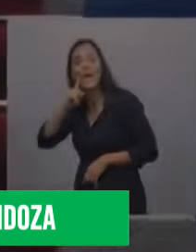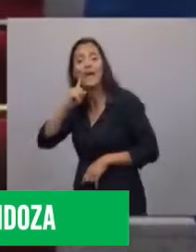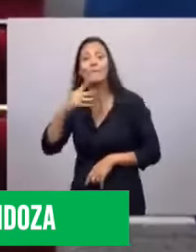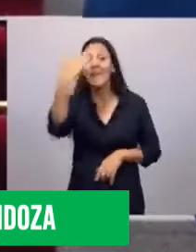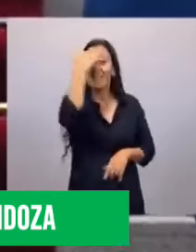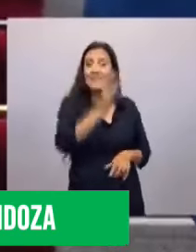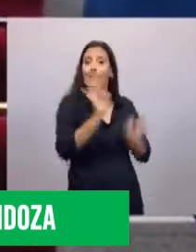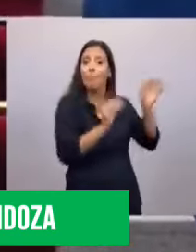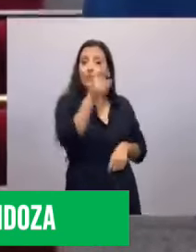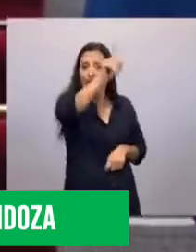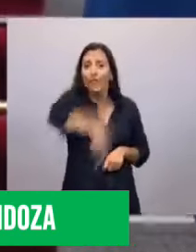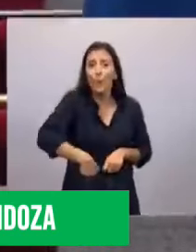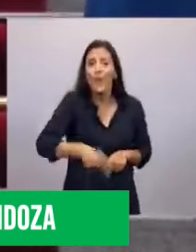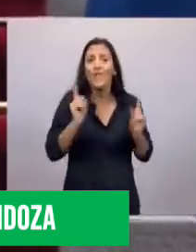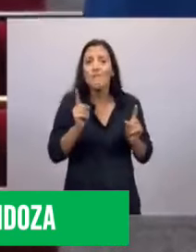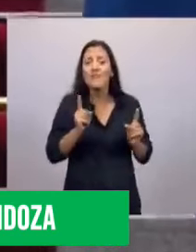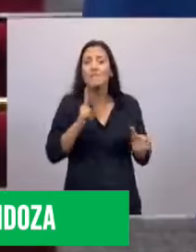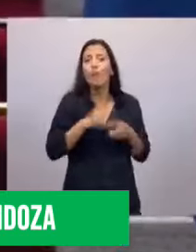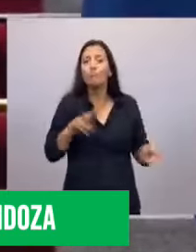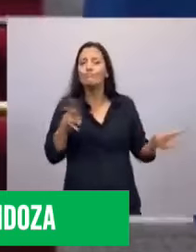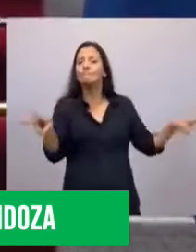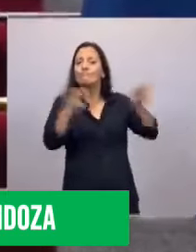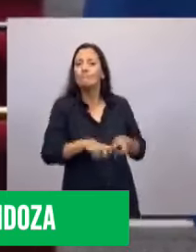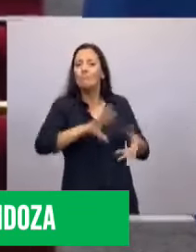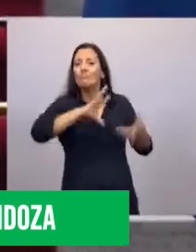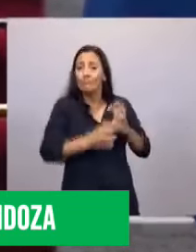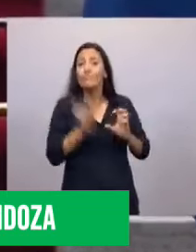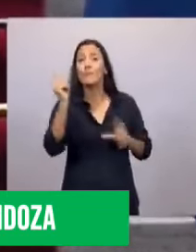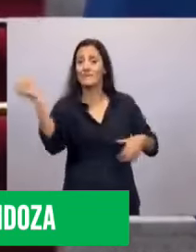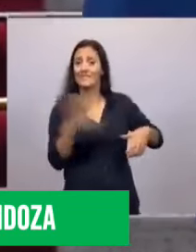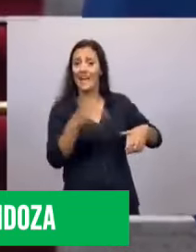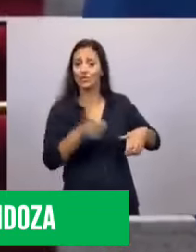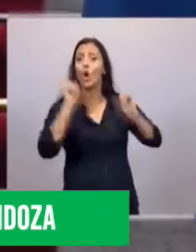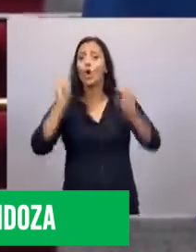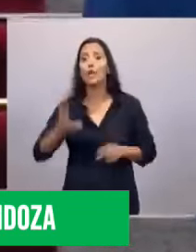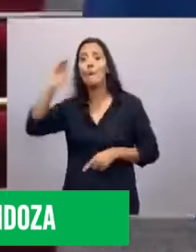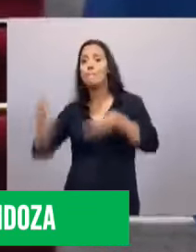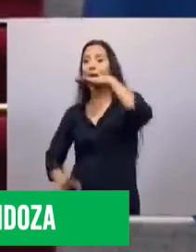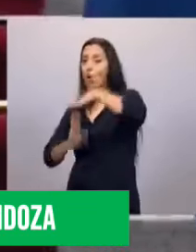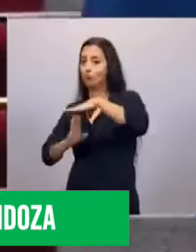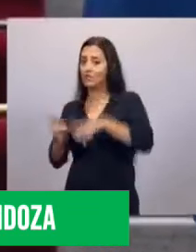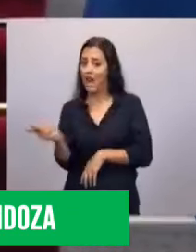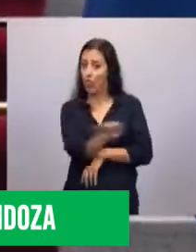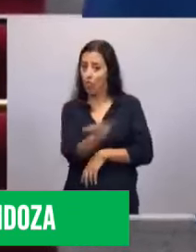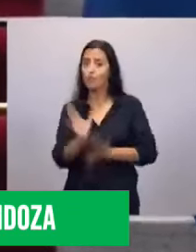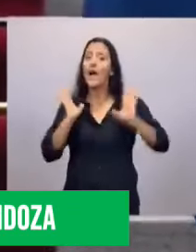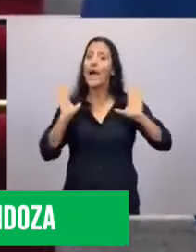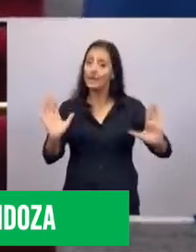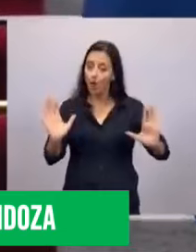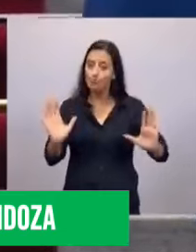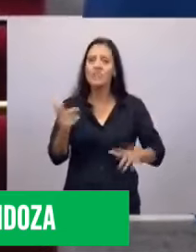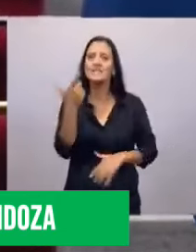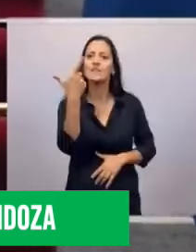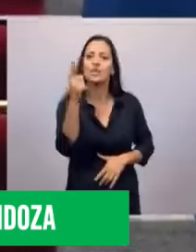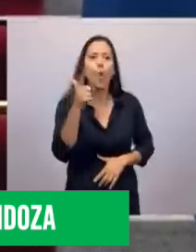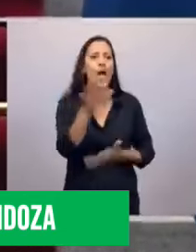Brasil, no es Estados Unidos, no es Bolivia. Argentina tiene una sociedad civil muy activa, muy militante, muy